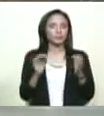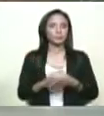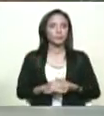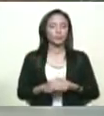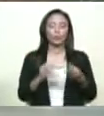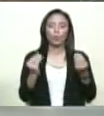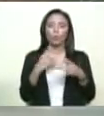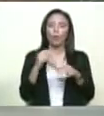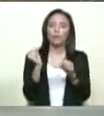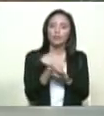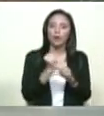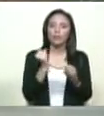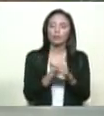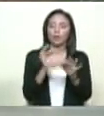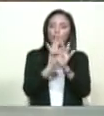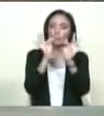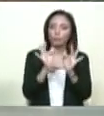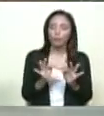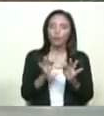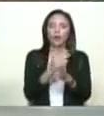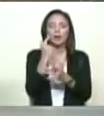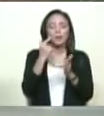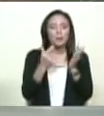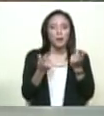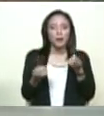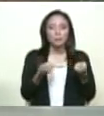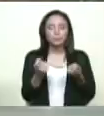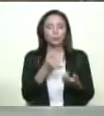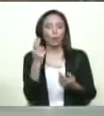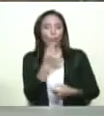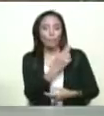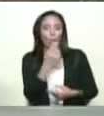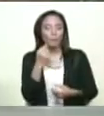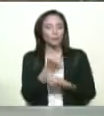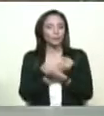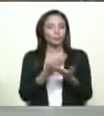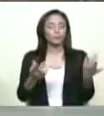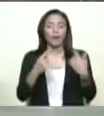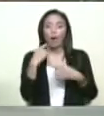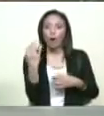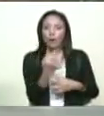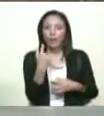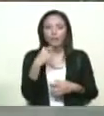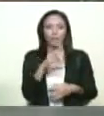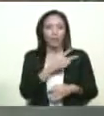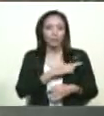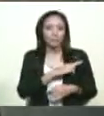trabajo de el compromiso de la entrega de la honestidad